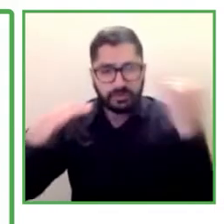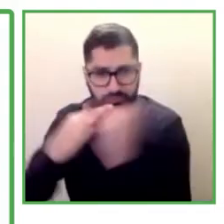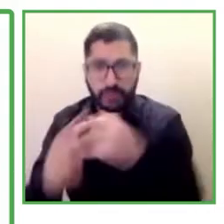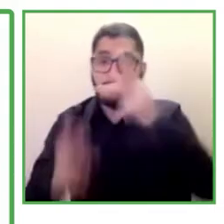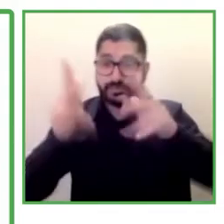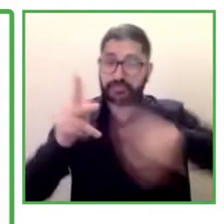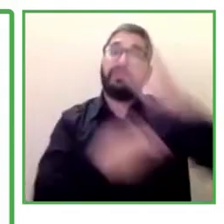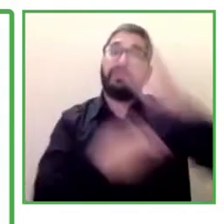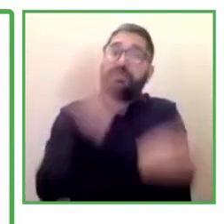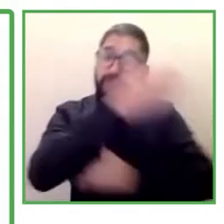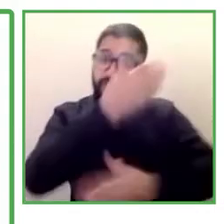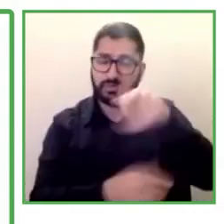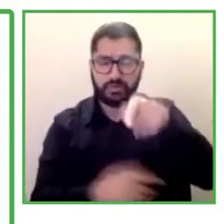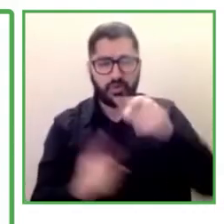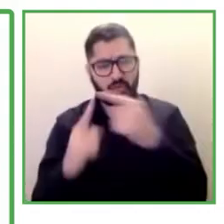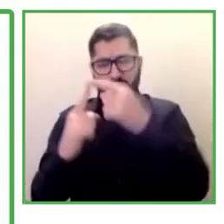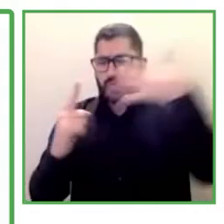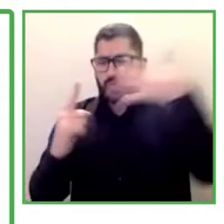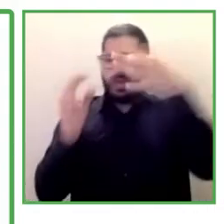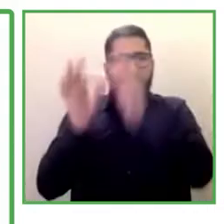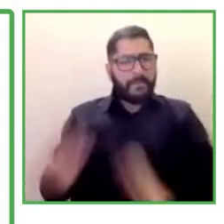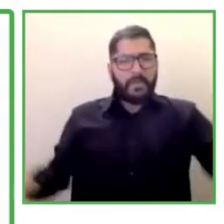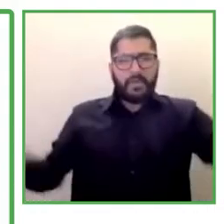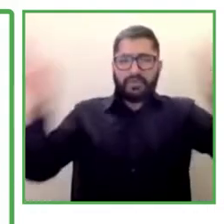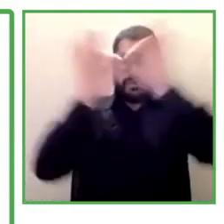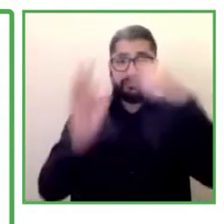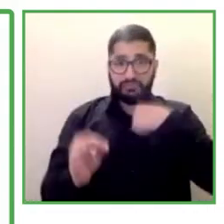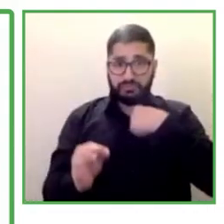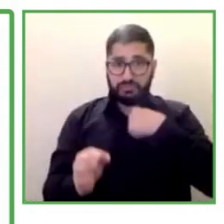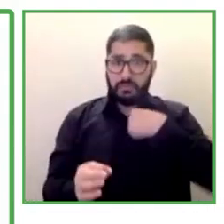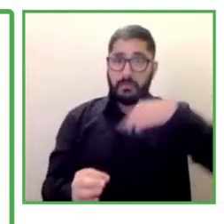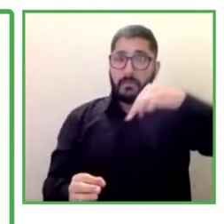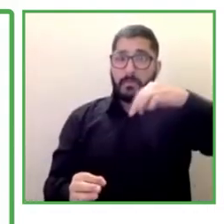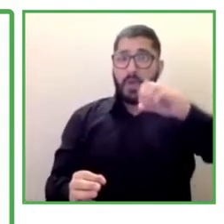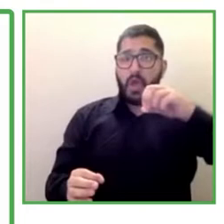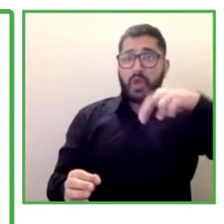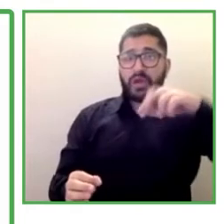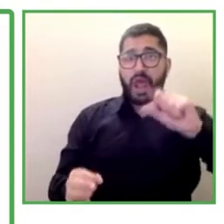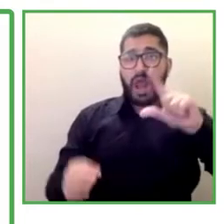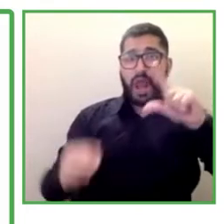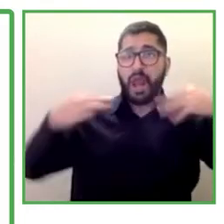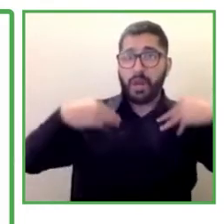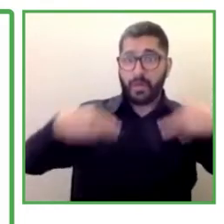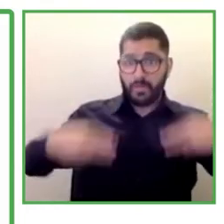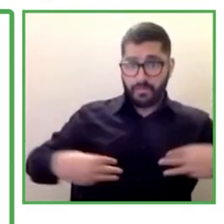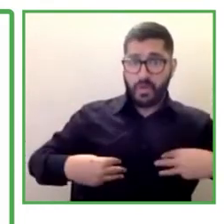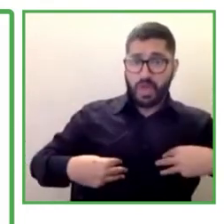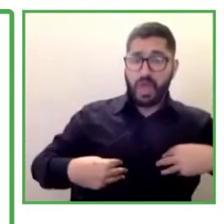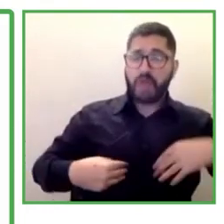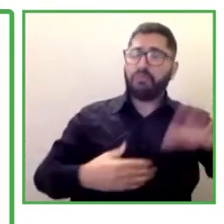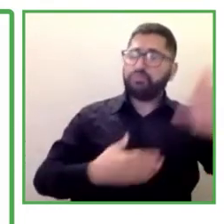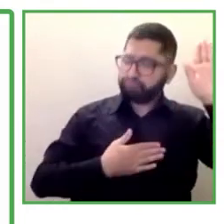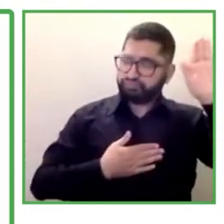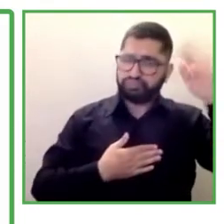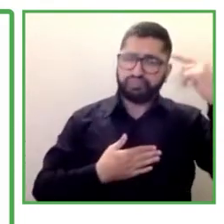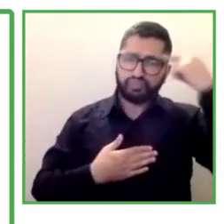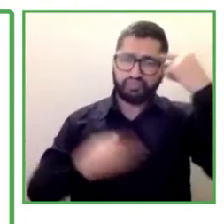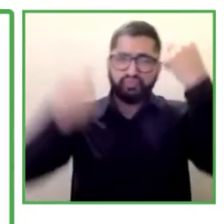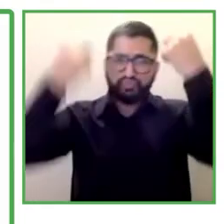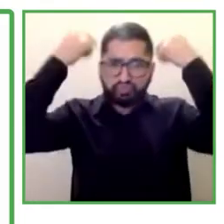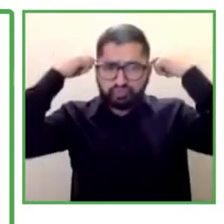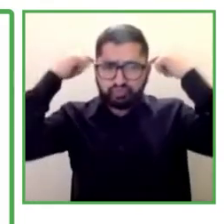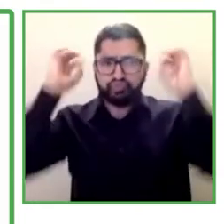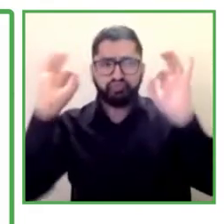como obligación en la sociedad. Es también un derecho adquirido y que es reconocido por el derecho internacional